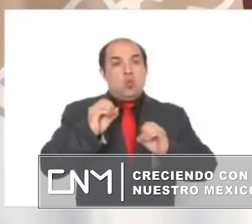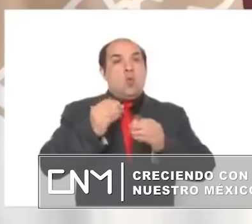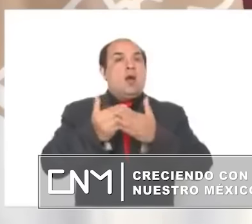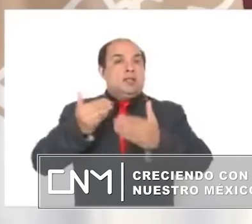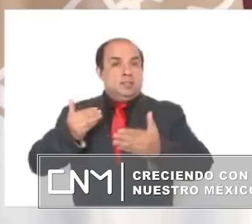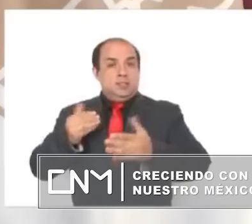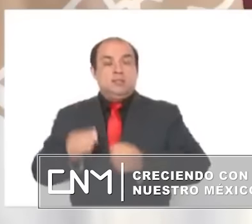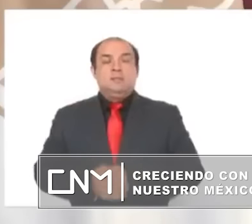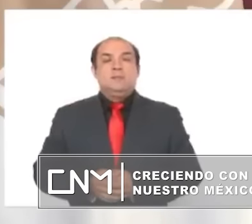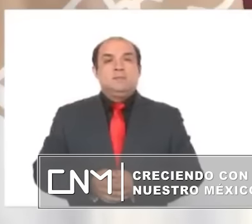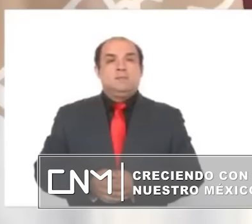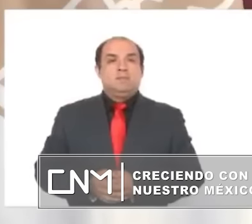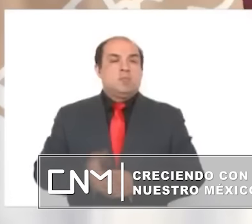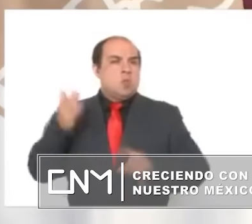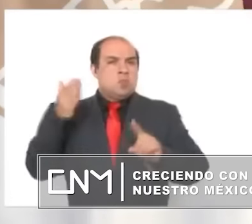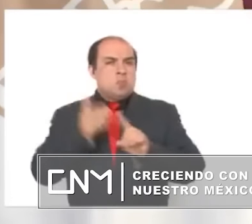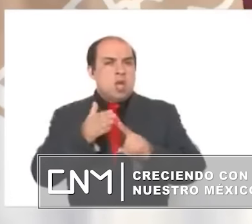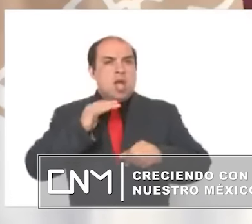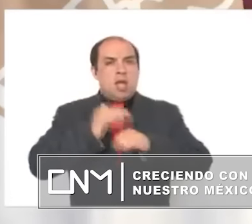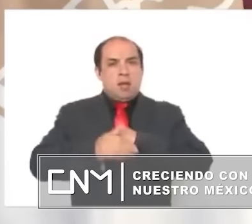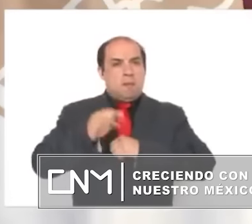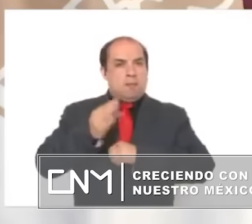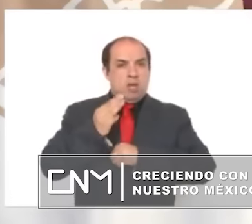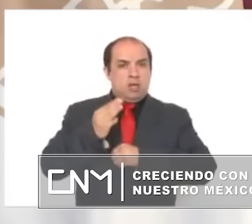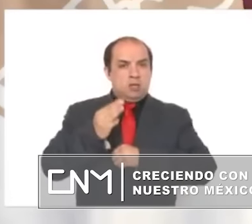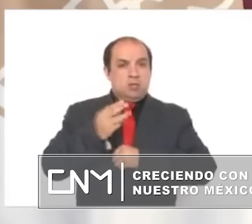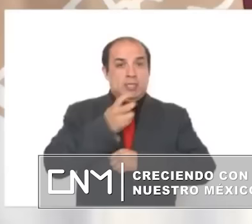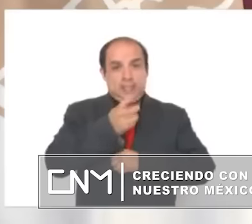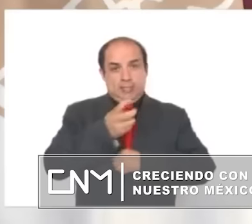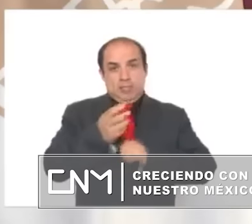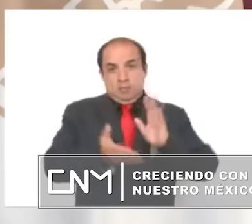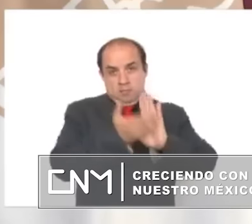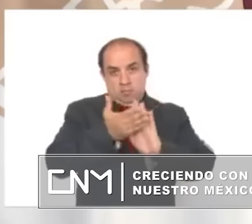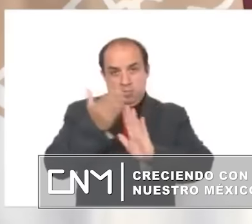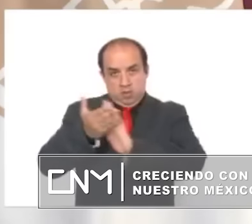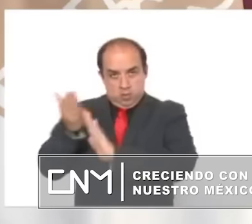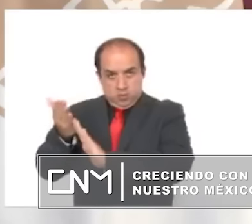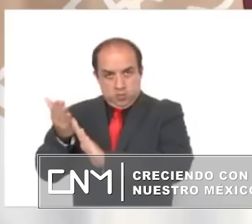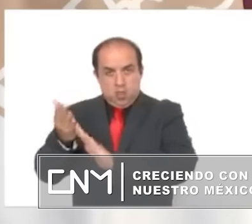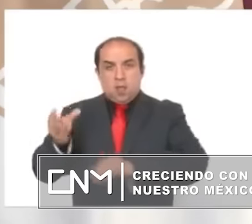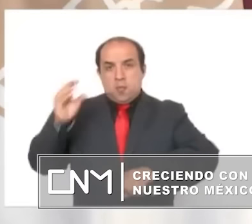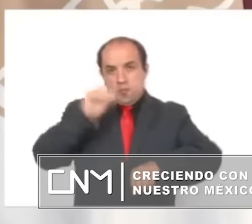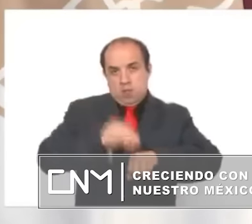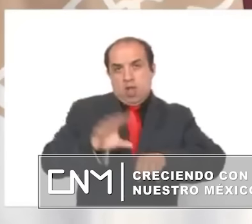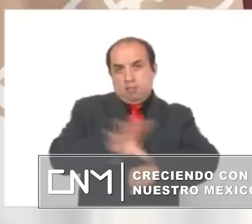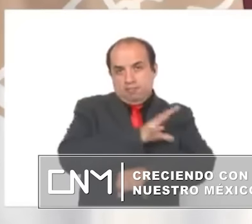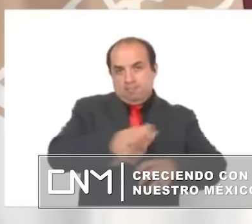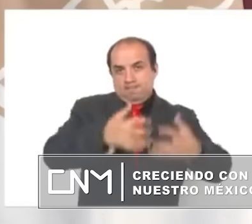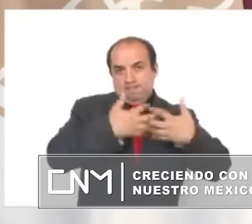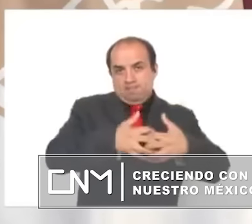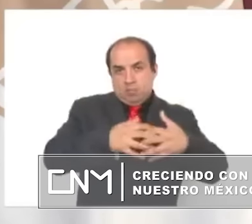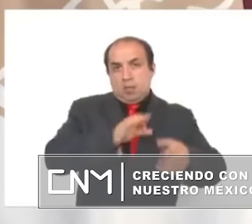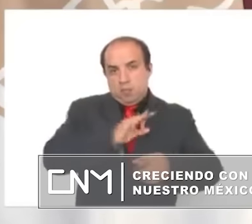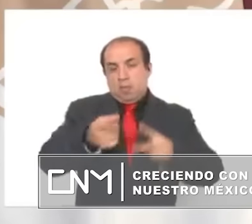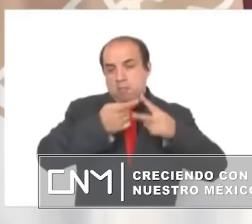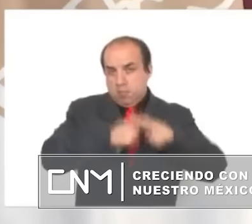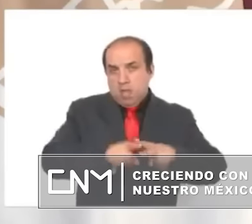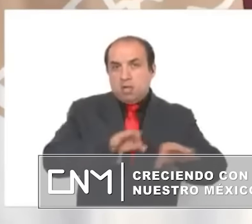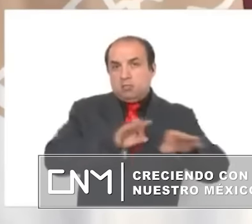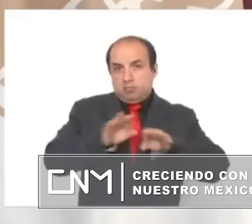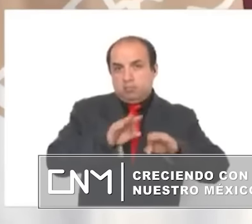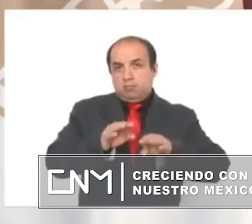No, la idea es, terminando mayo, esta obra civil con electromecánica que permite la operación. Hay que recordar que